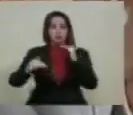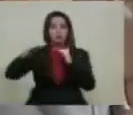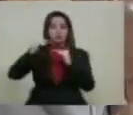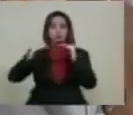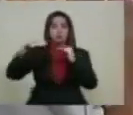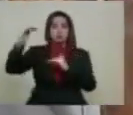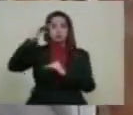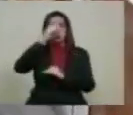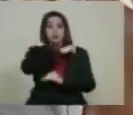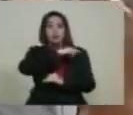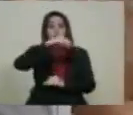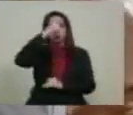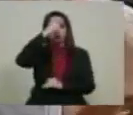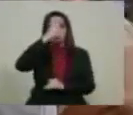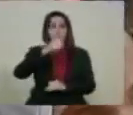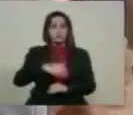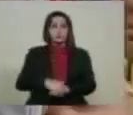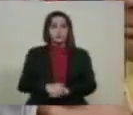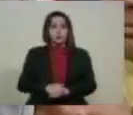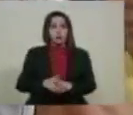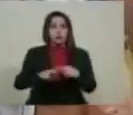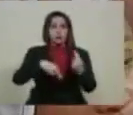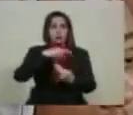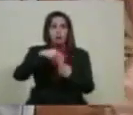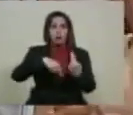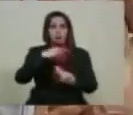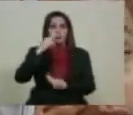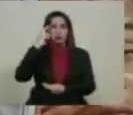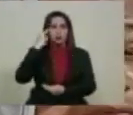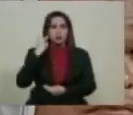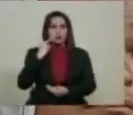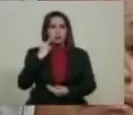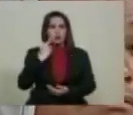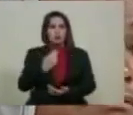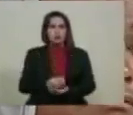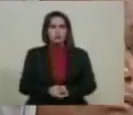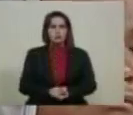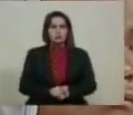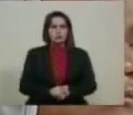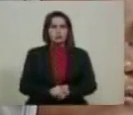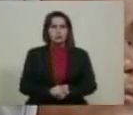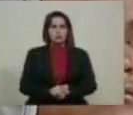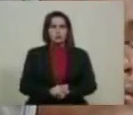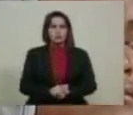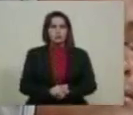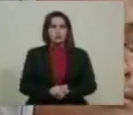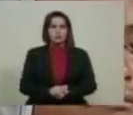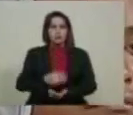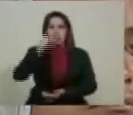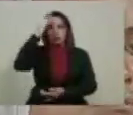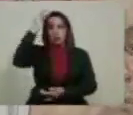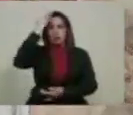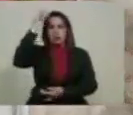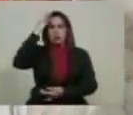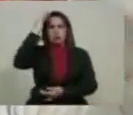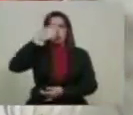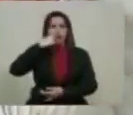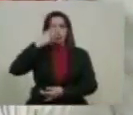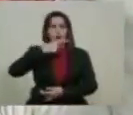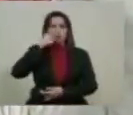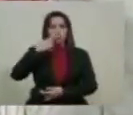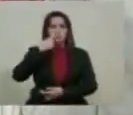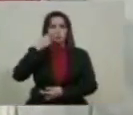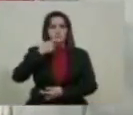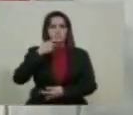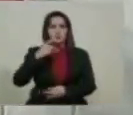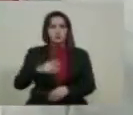dirección de la revolución bolivariana, en el Consejo Político del PSUV, en